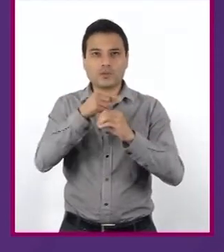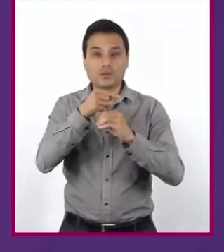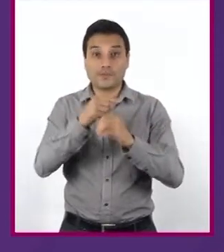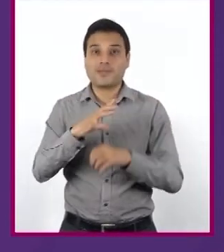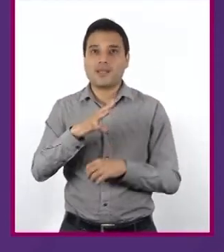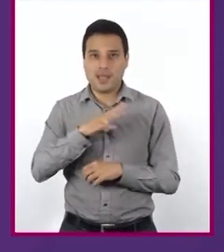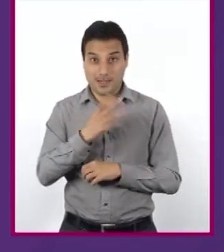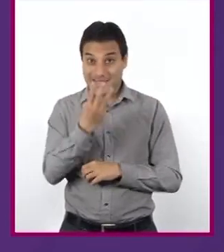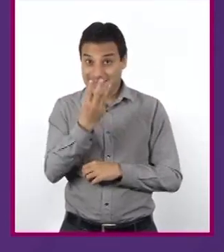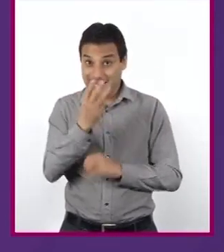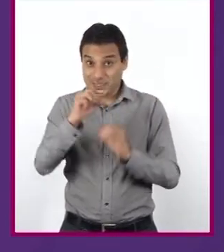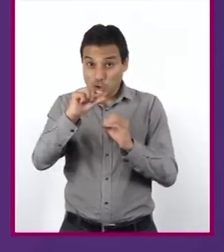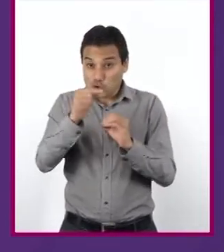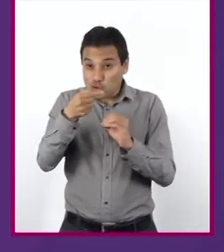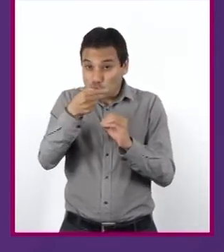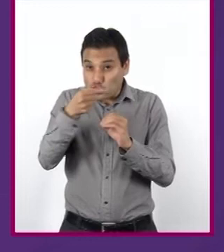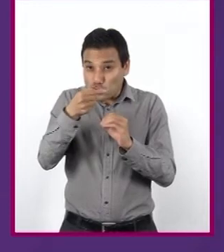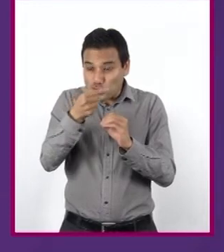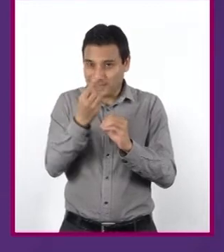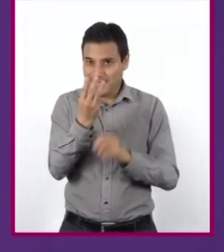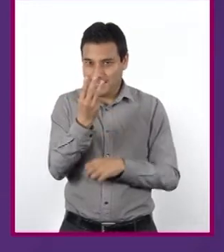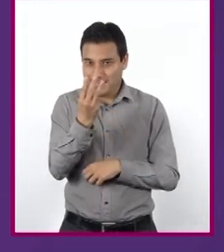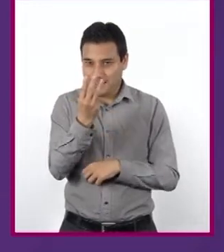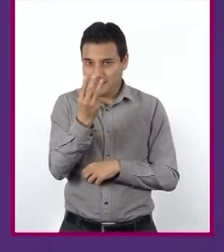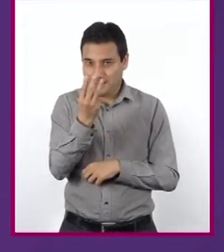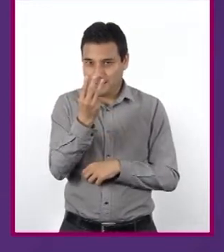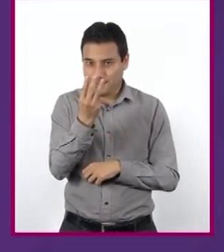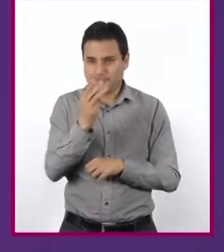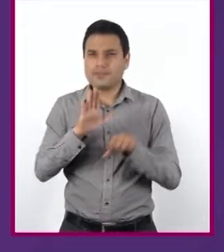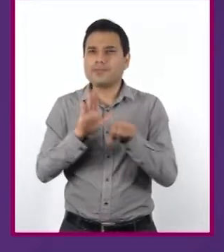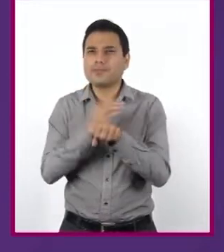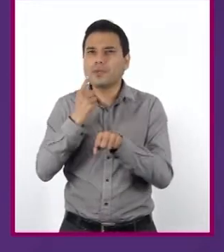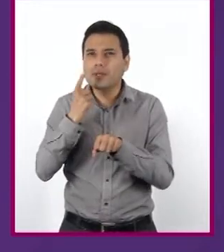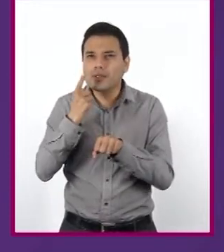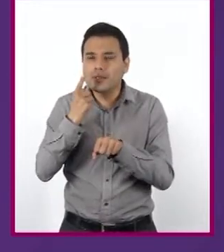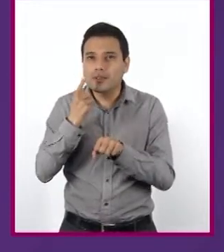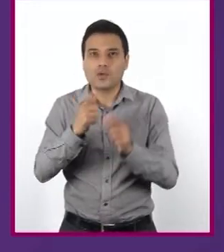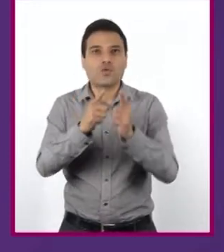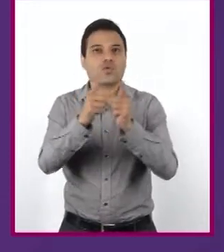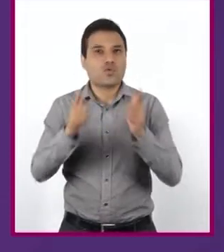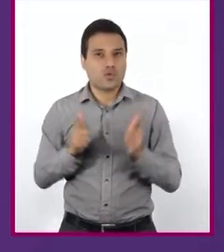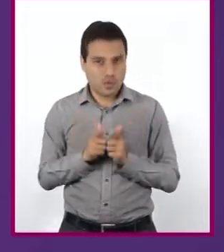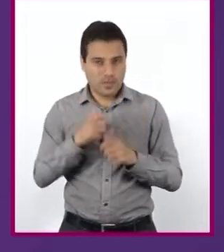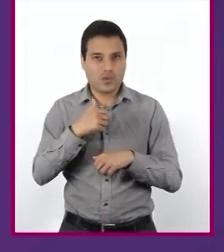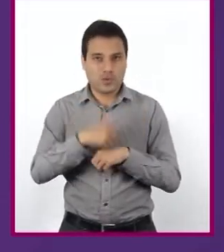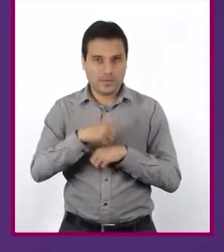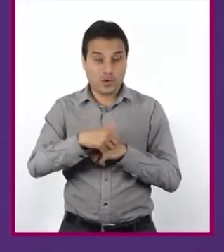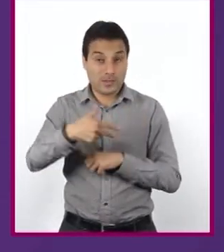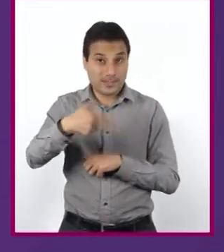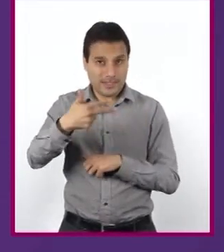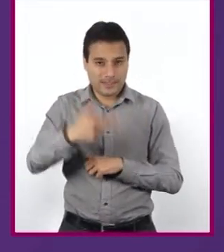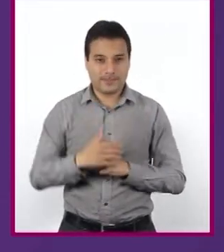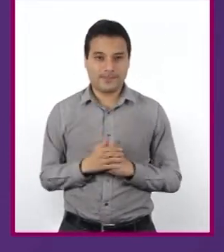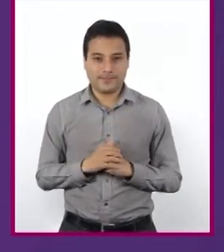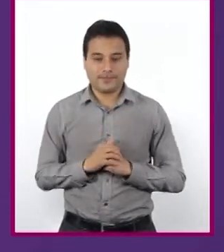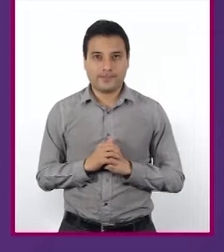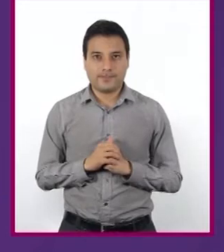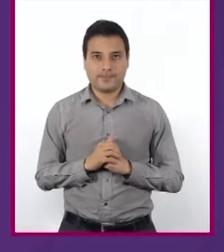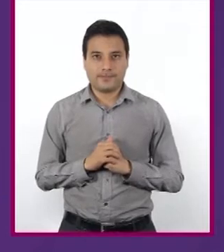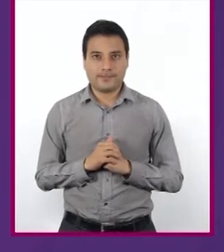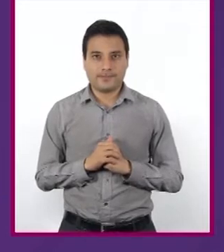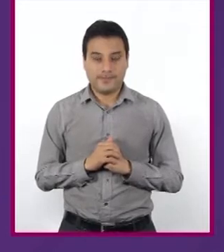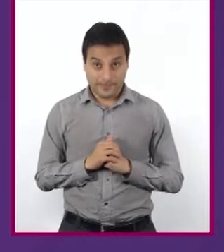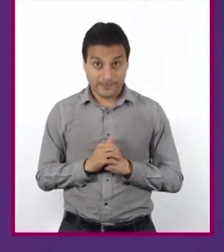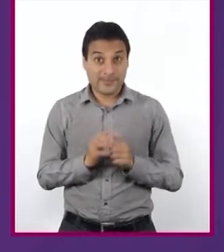tienen 3 electrones de valencia, porque pertenece al grupo 13.